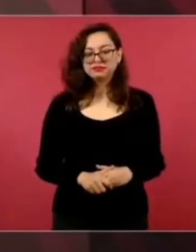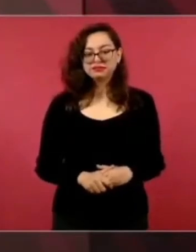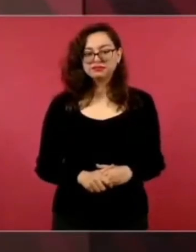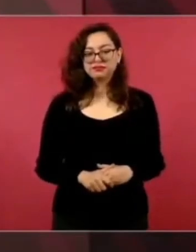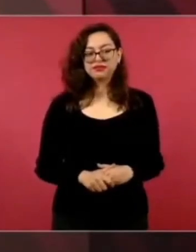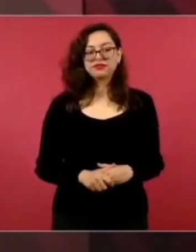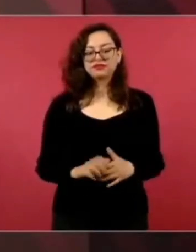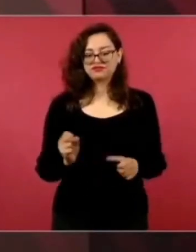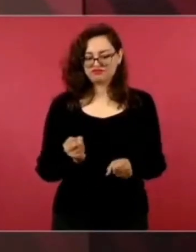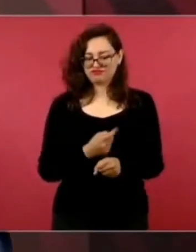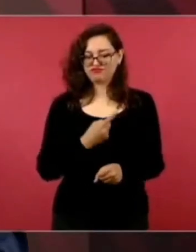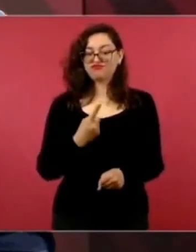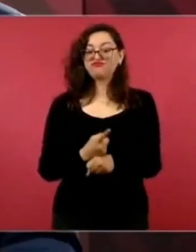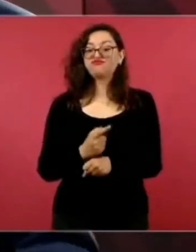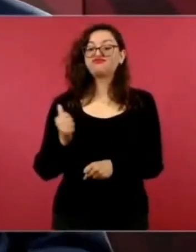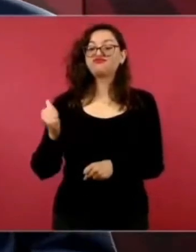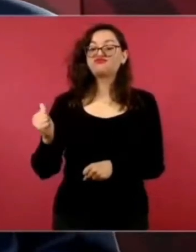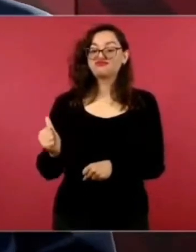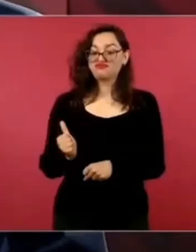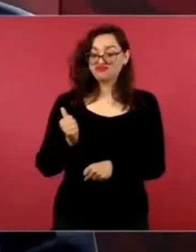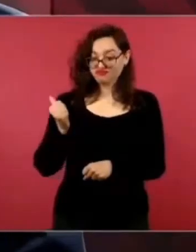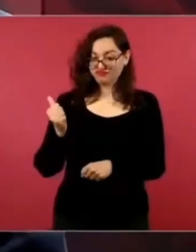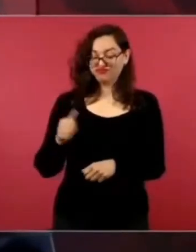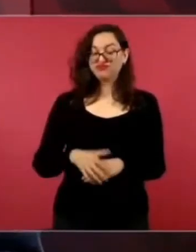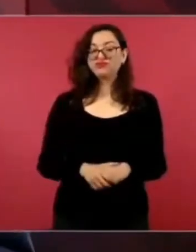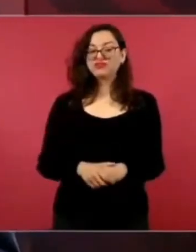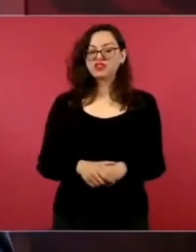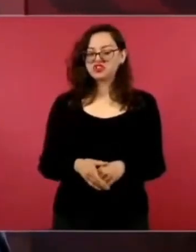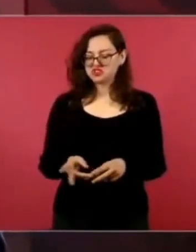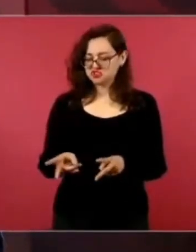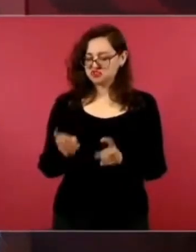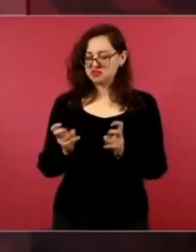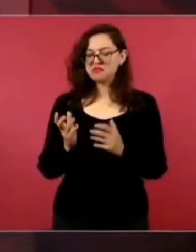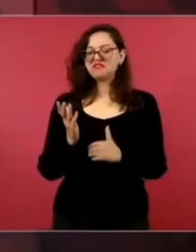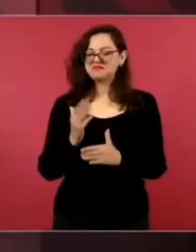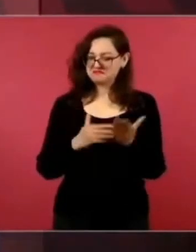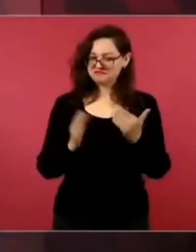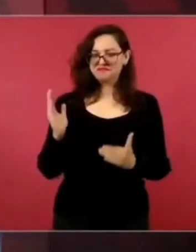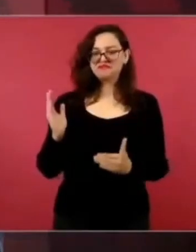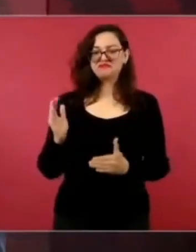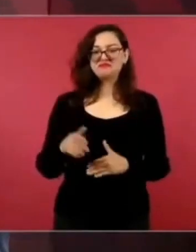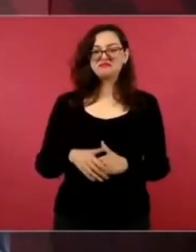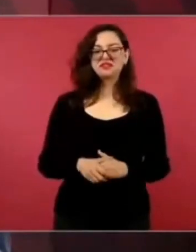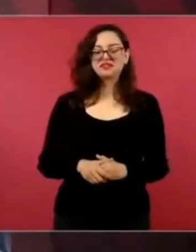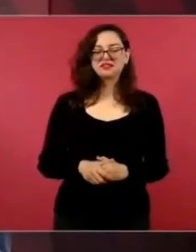Aprovecha la oportunidad. El que no avanza, el que no tranza, no avanza.